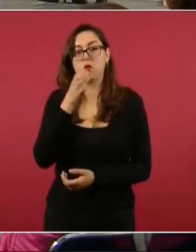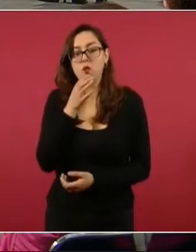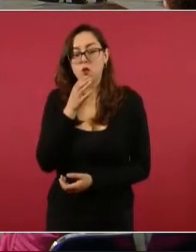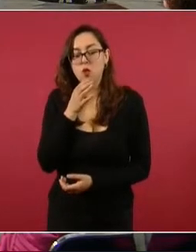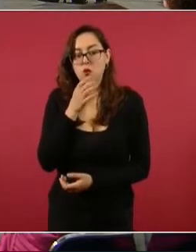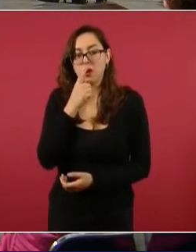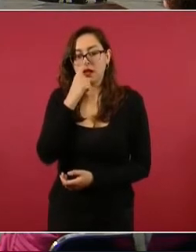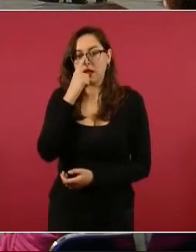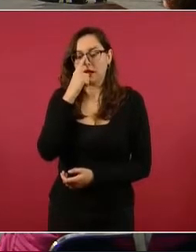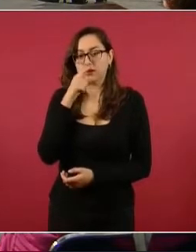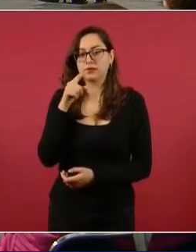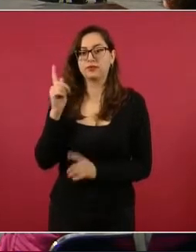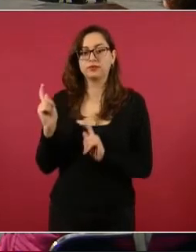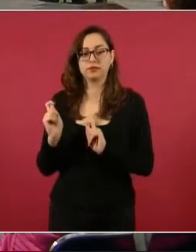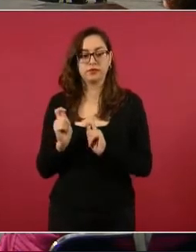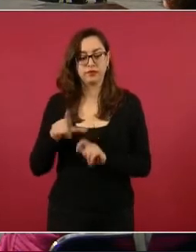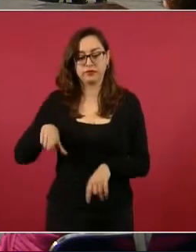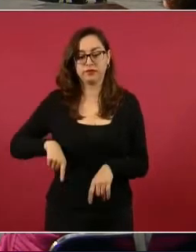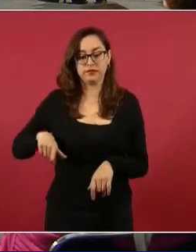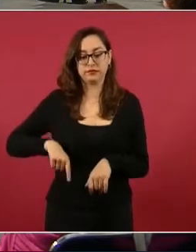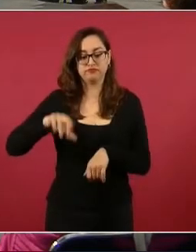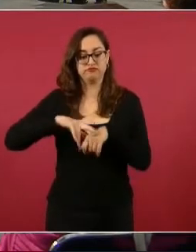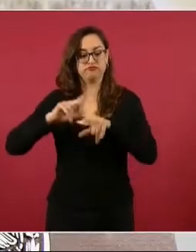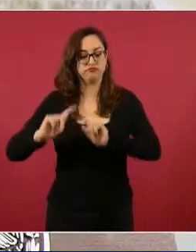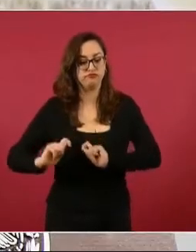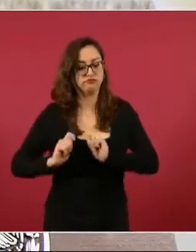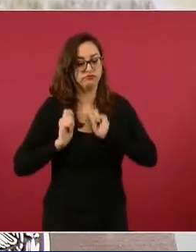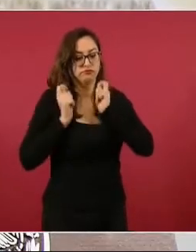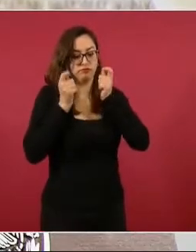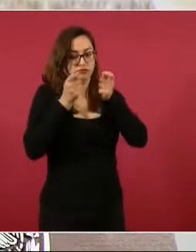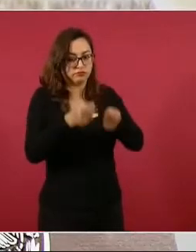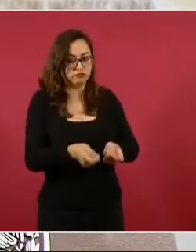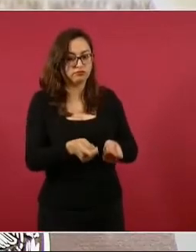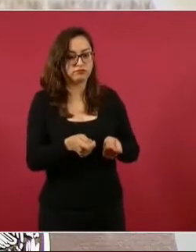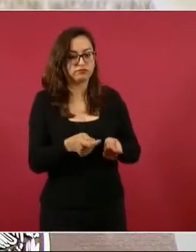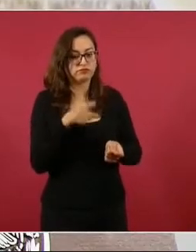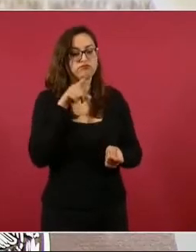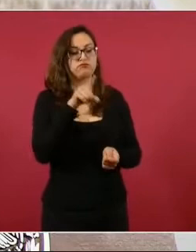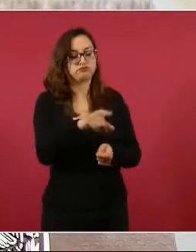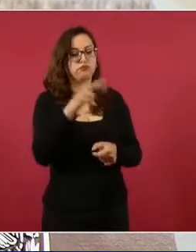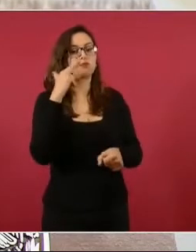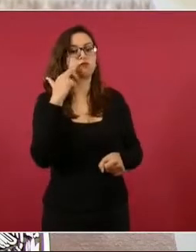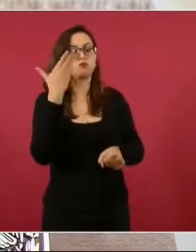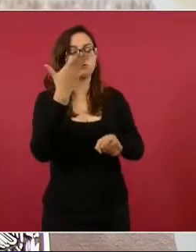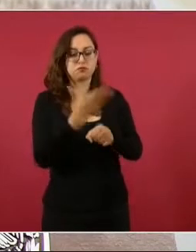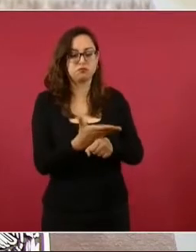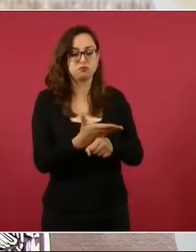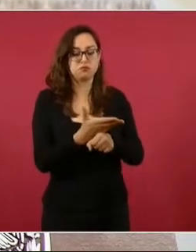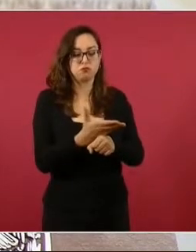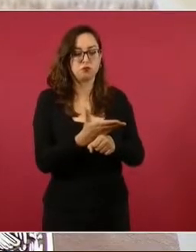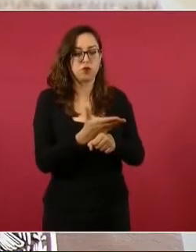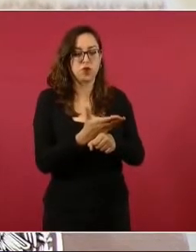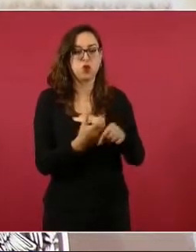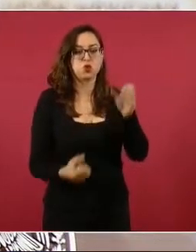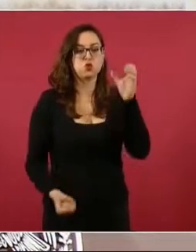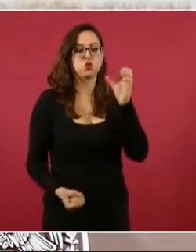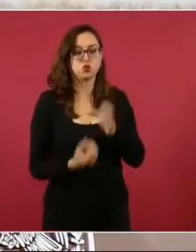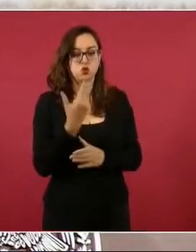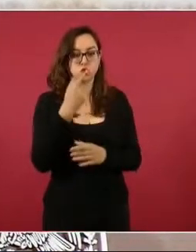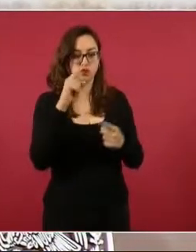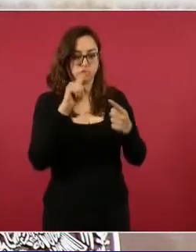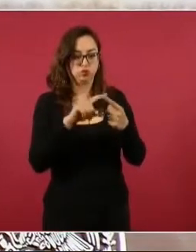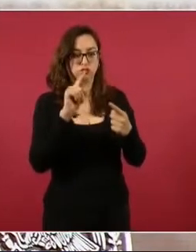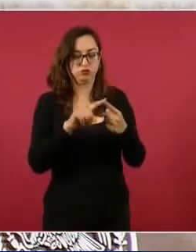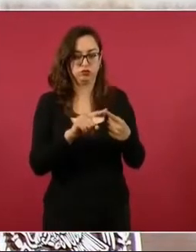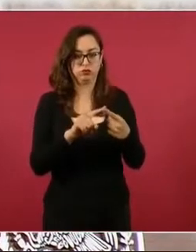le dio facultades al gobernador, entre otras cosas. Primero, se desconoce al